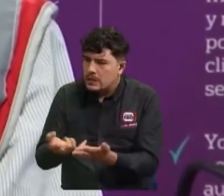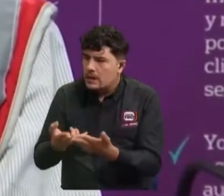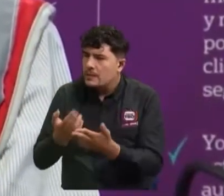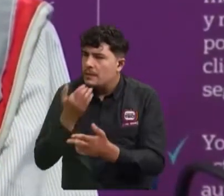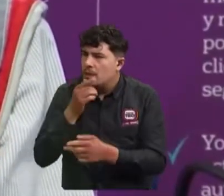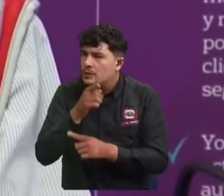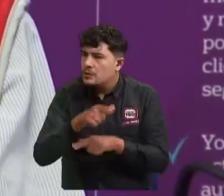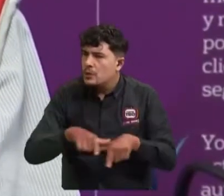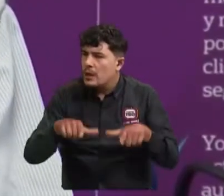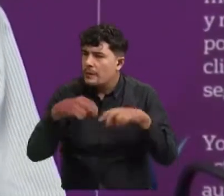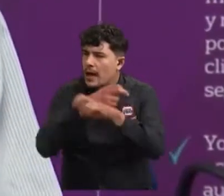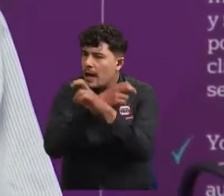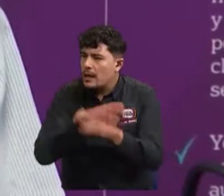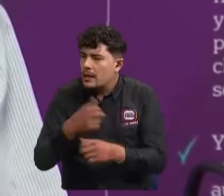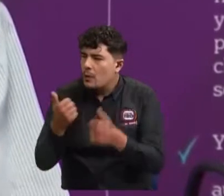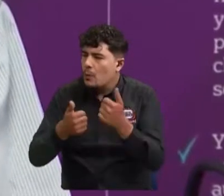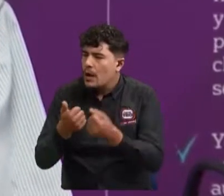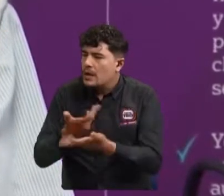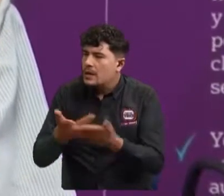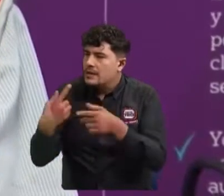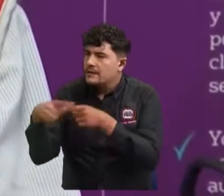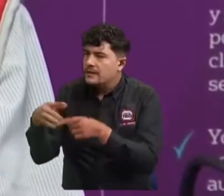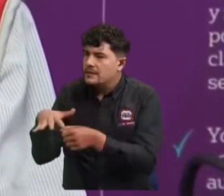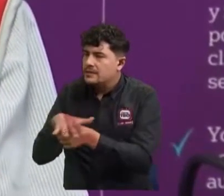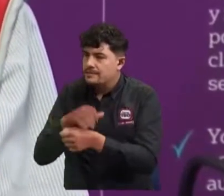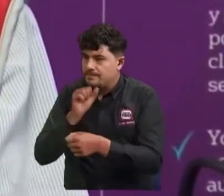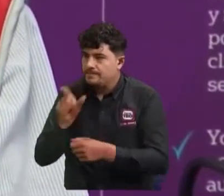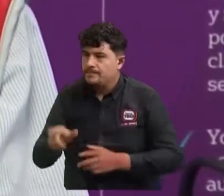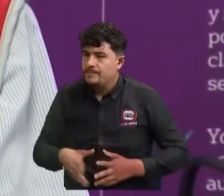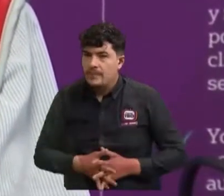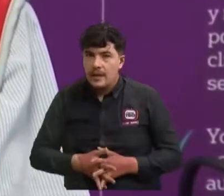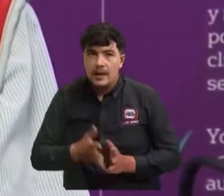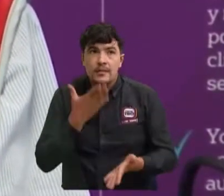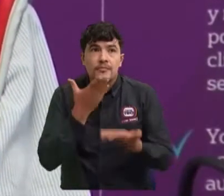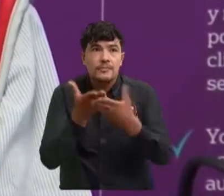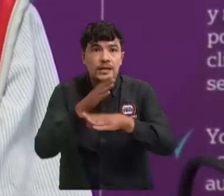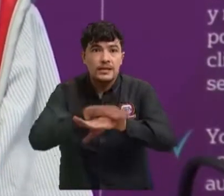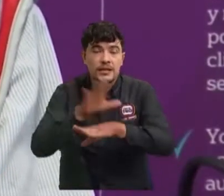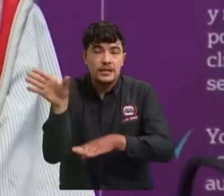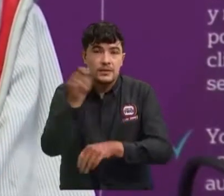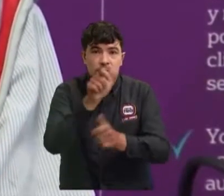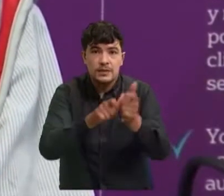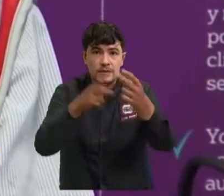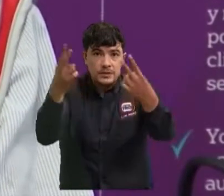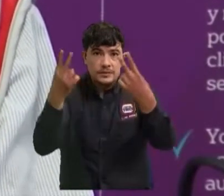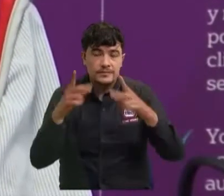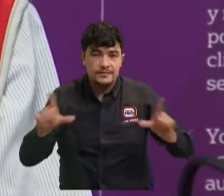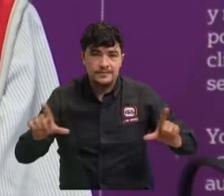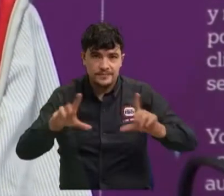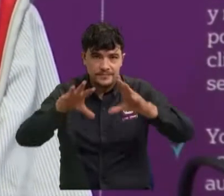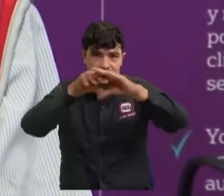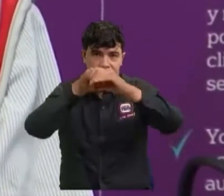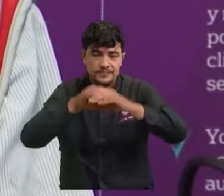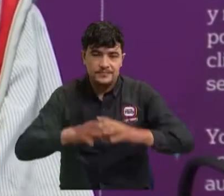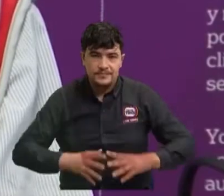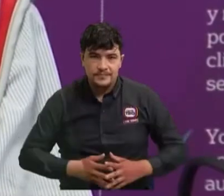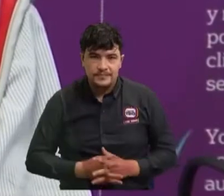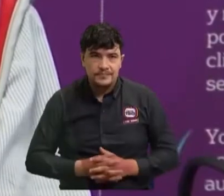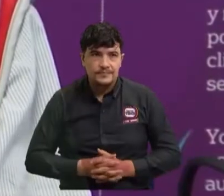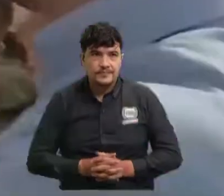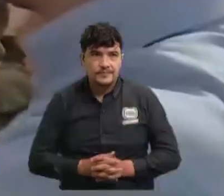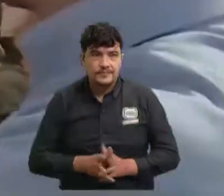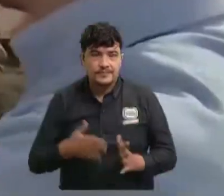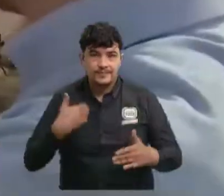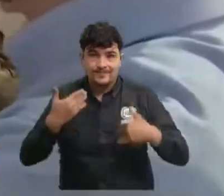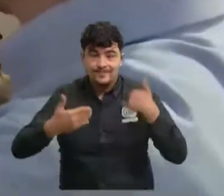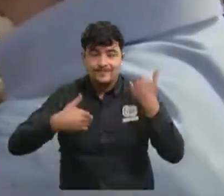en Guayabal? Sí, muy buenas tardes a todos los televidentes de el canal. Pues realmente muy complacido de estar